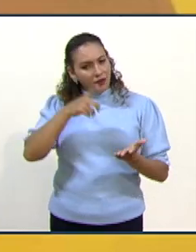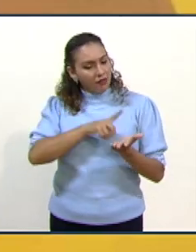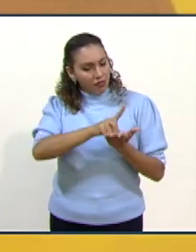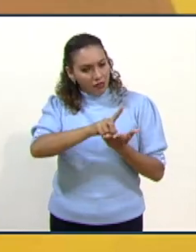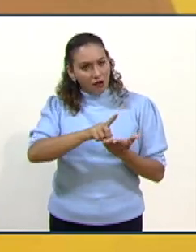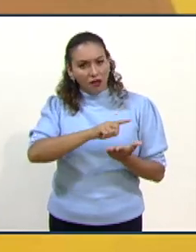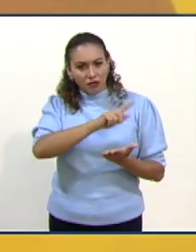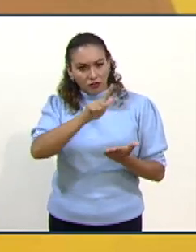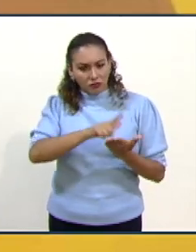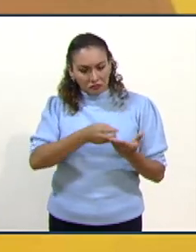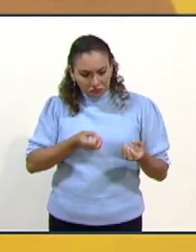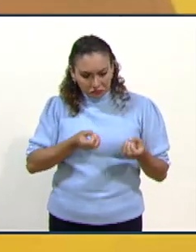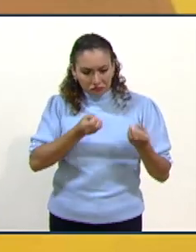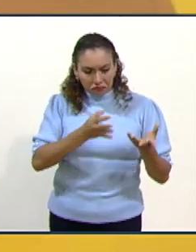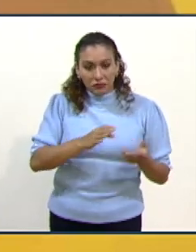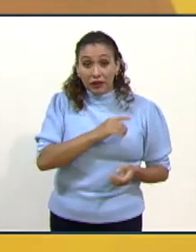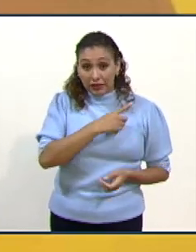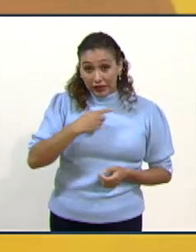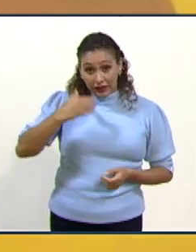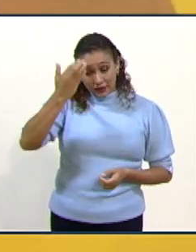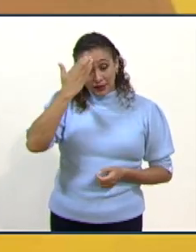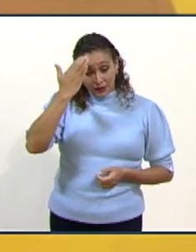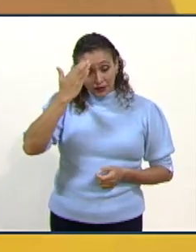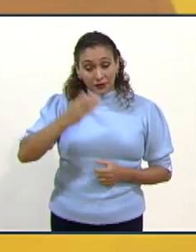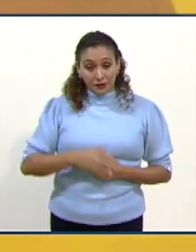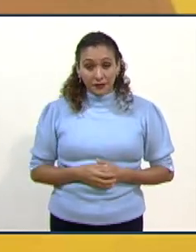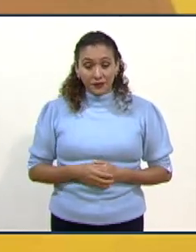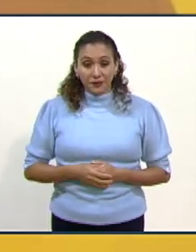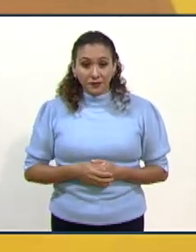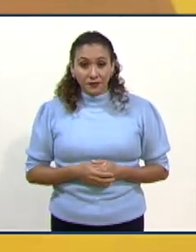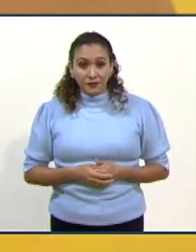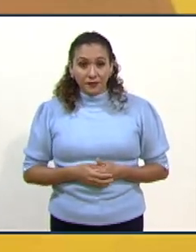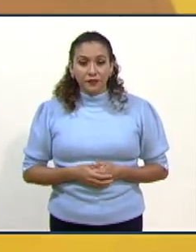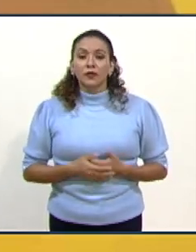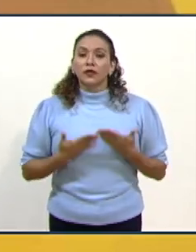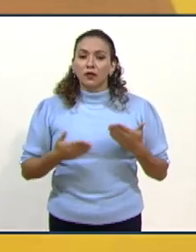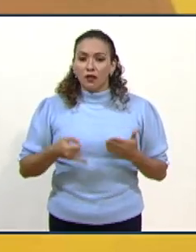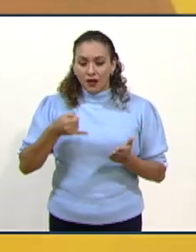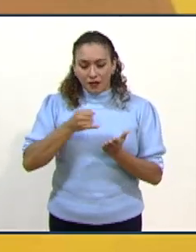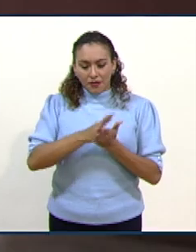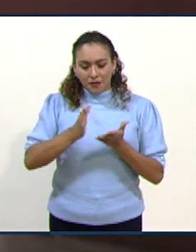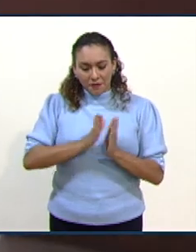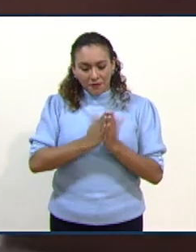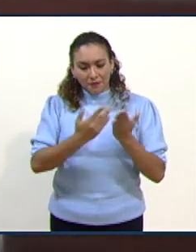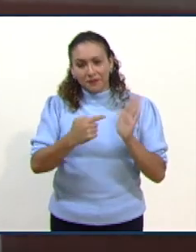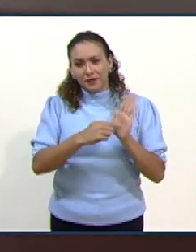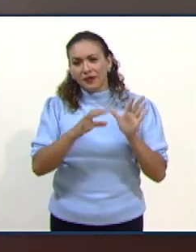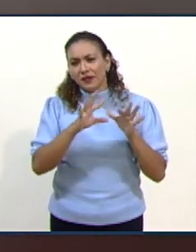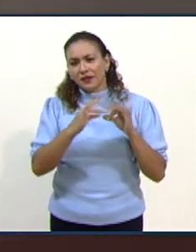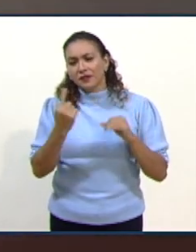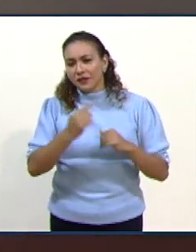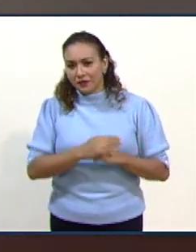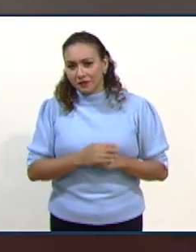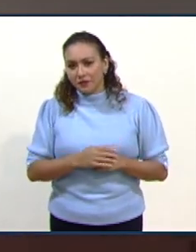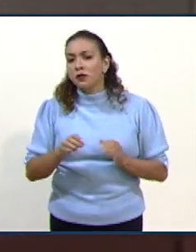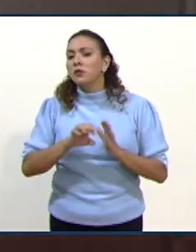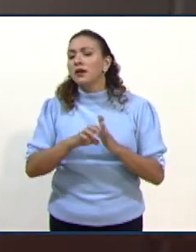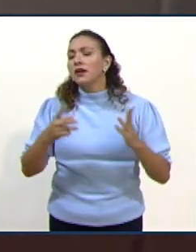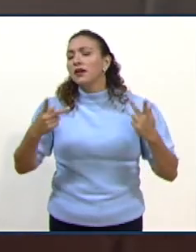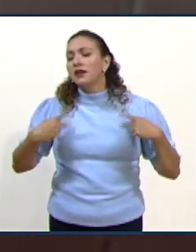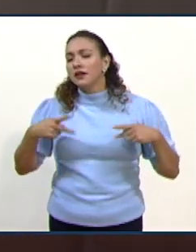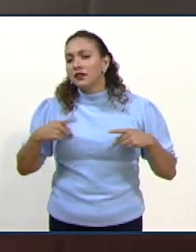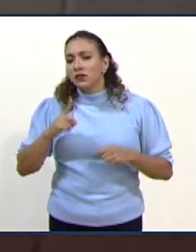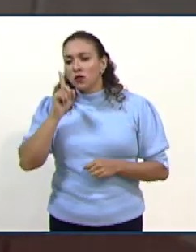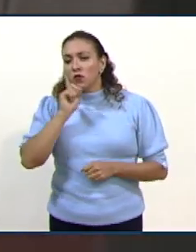las instituciones y autoridades deben garantizarles. La publicación reflexiona sobre el estado actual de la justicia hacia